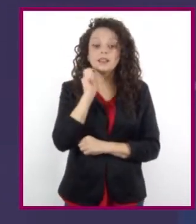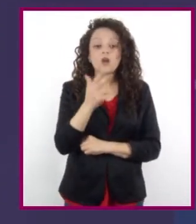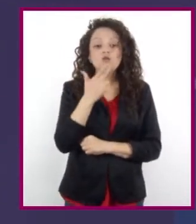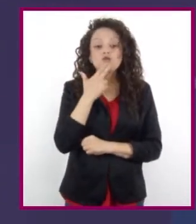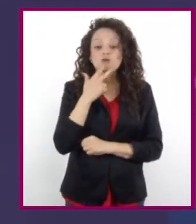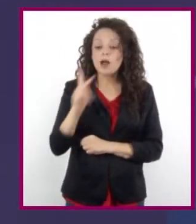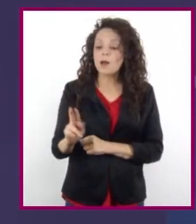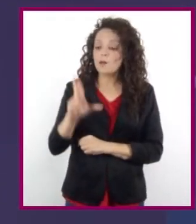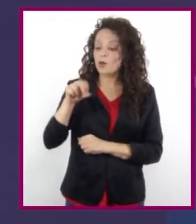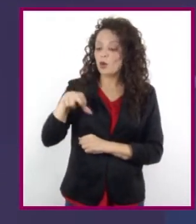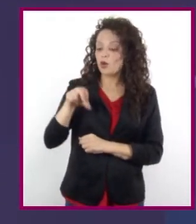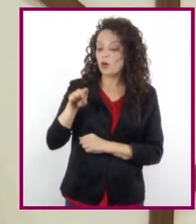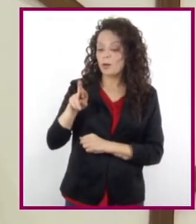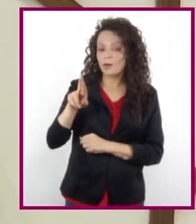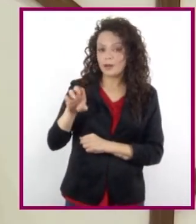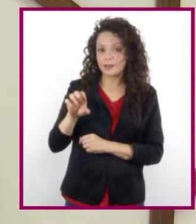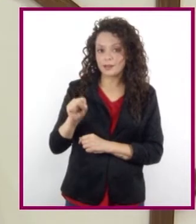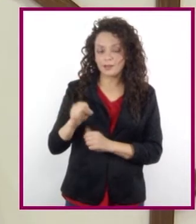pronombres.